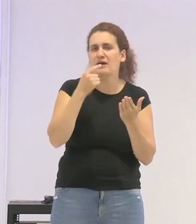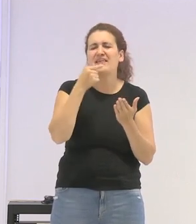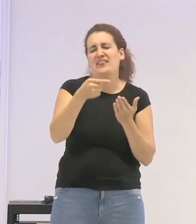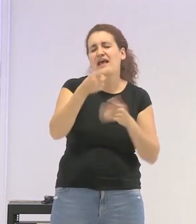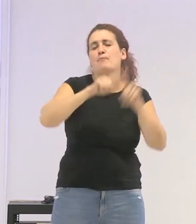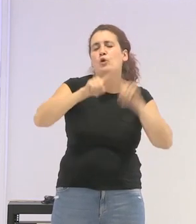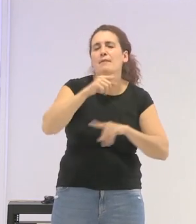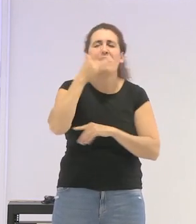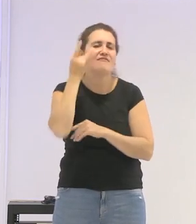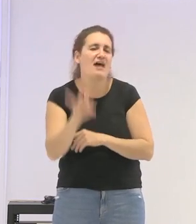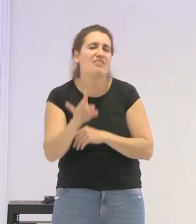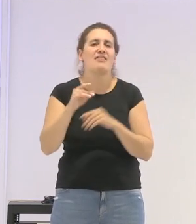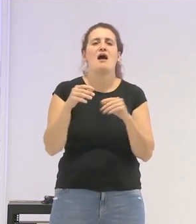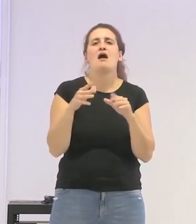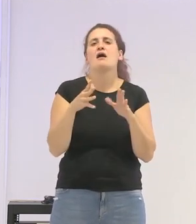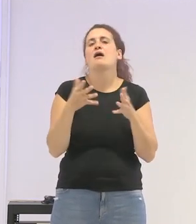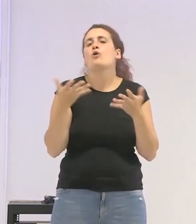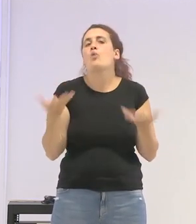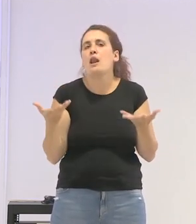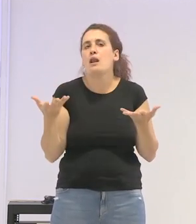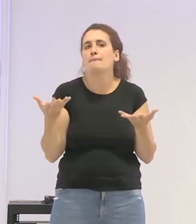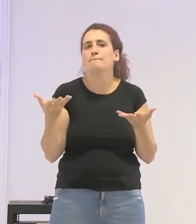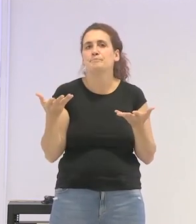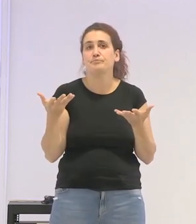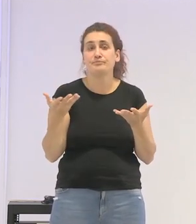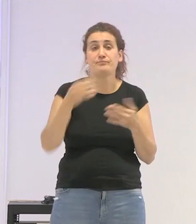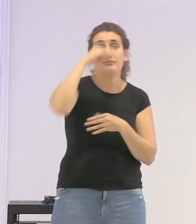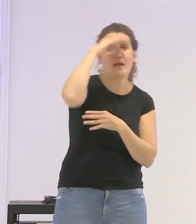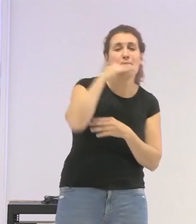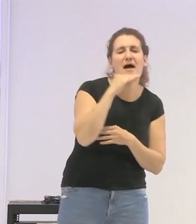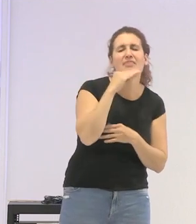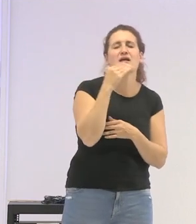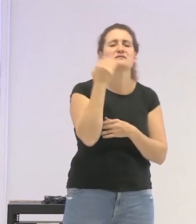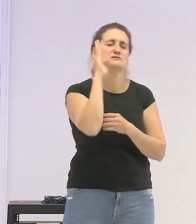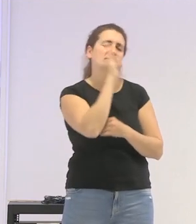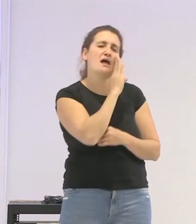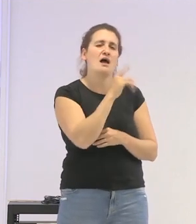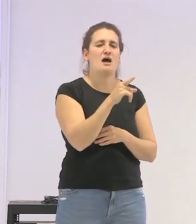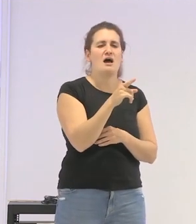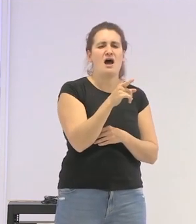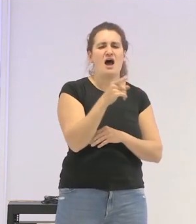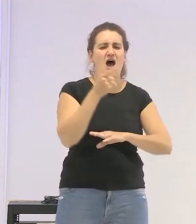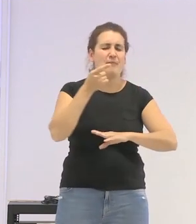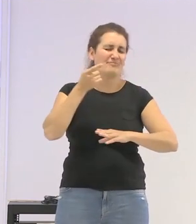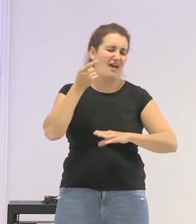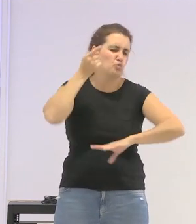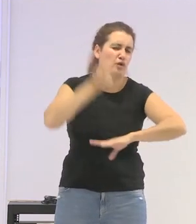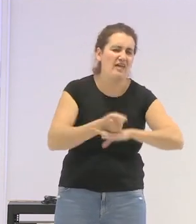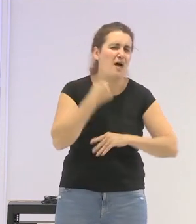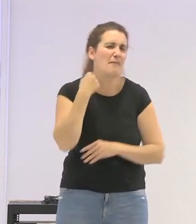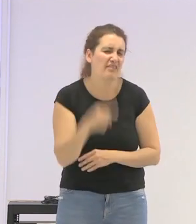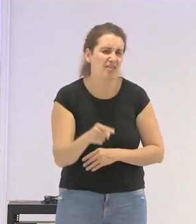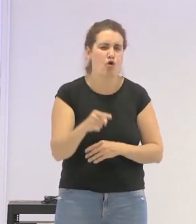Francia, el problema de la nación francesa, es que los padres han perdido autoridad, que se ha perdido la masculinidad, que